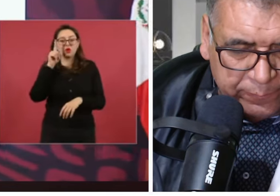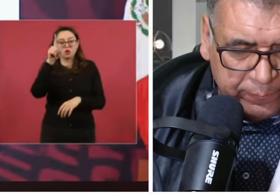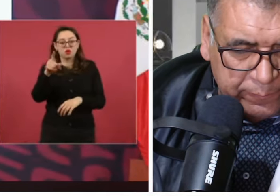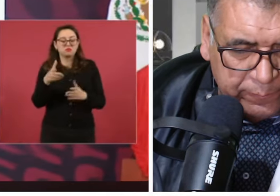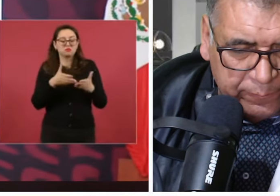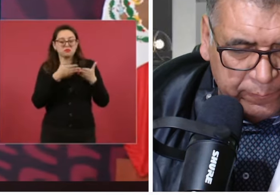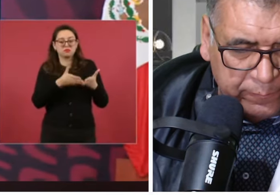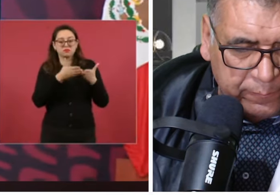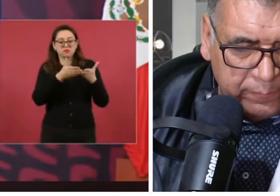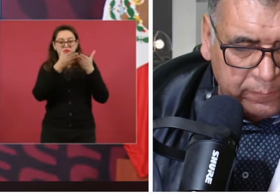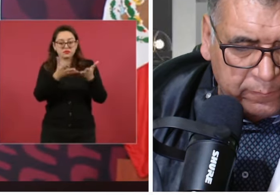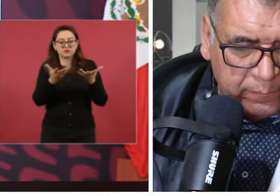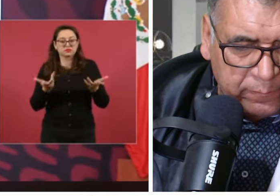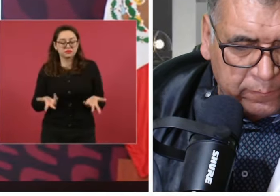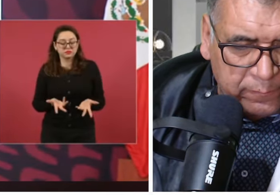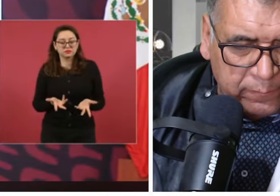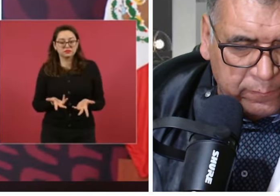Norte,